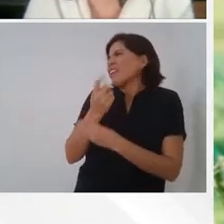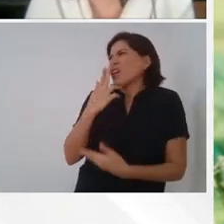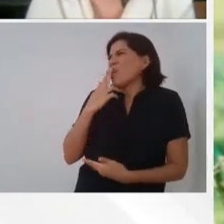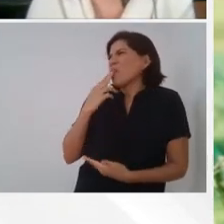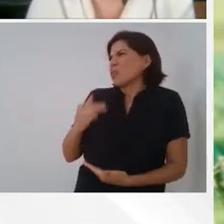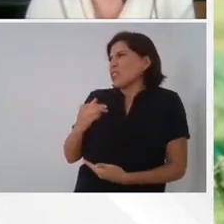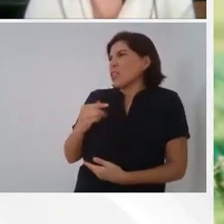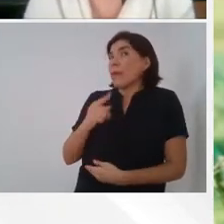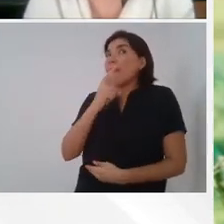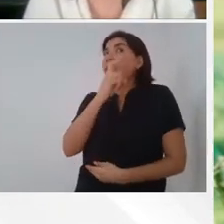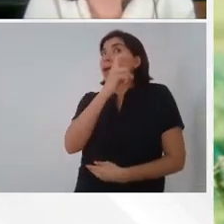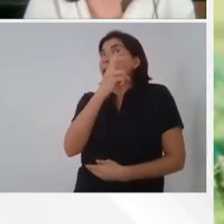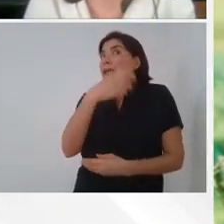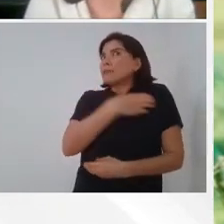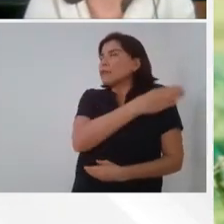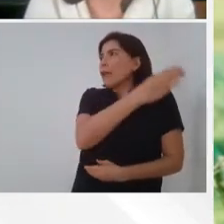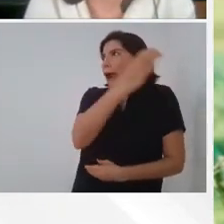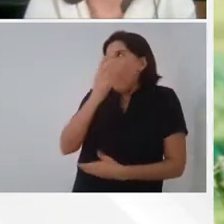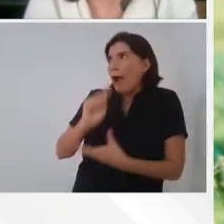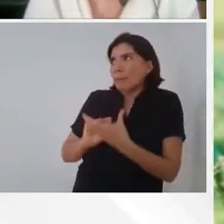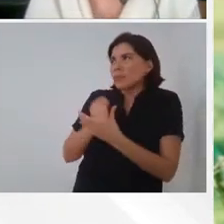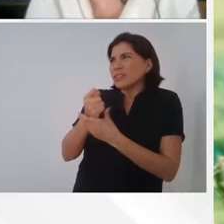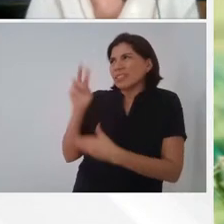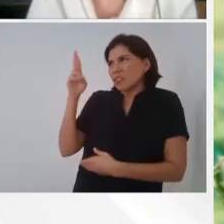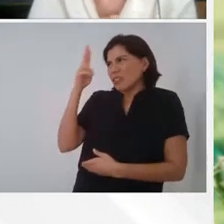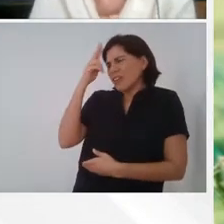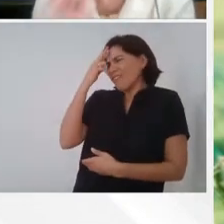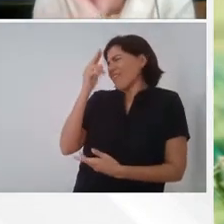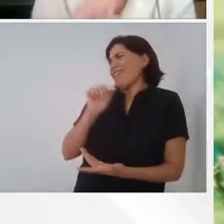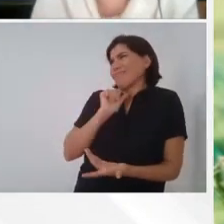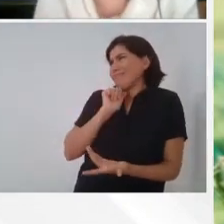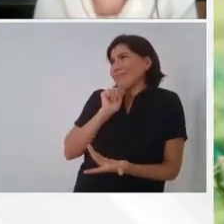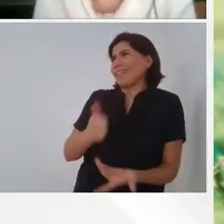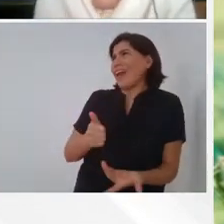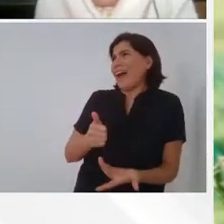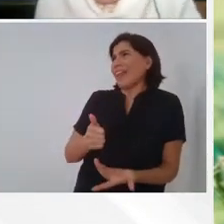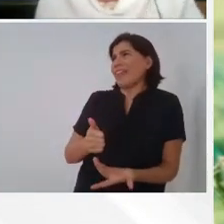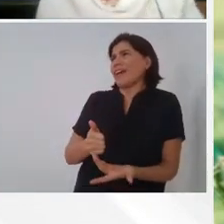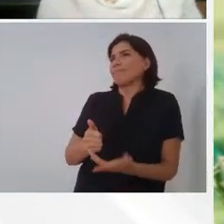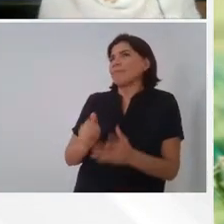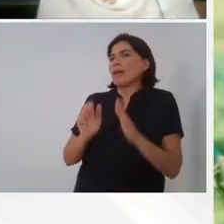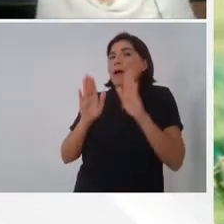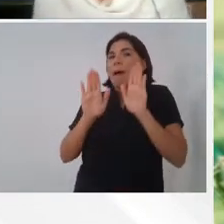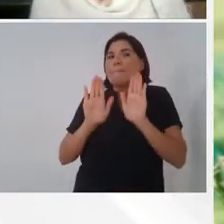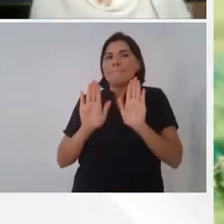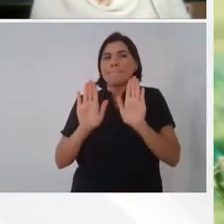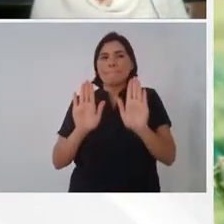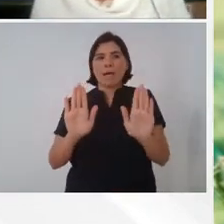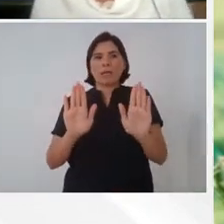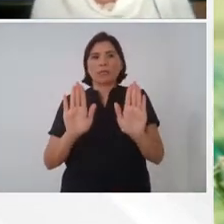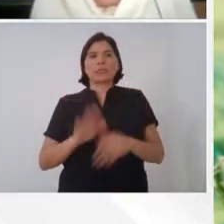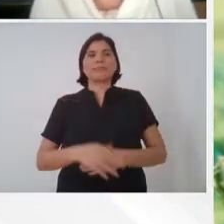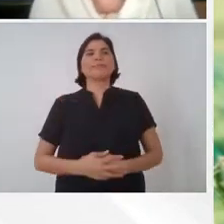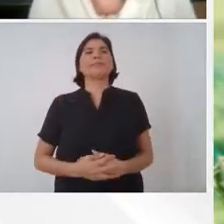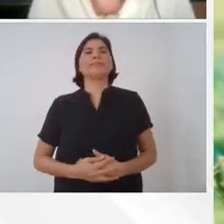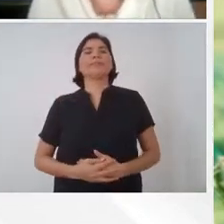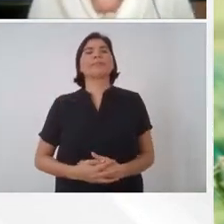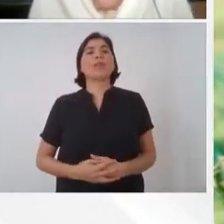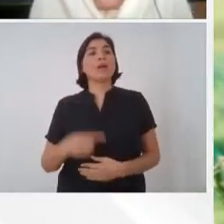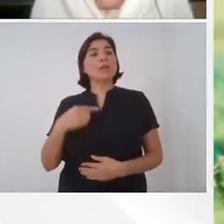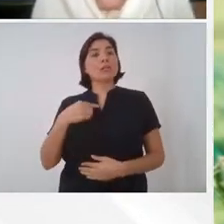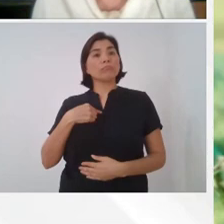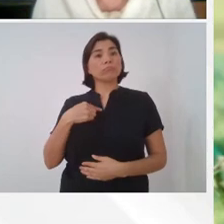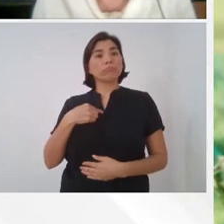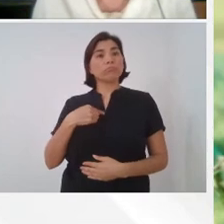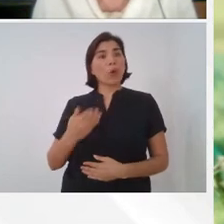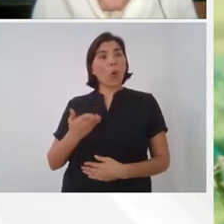me recuerdan nada. Y aquí vamos a hacer una pausa chiquitita. Y les voy a pedir que cierren sus